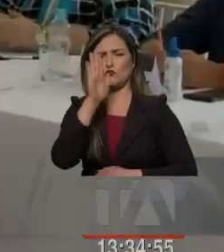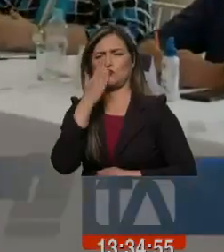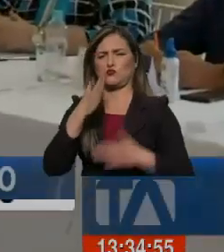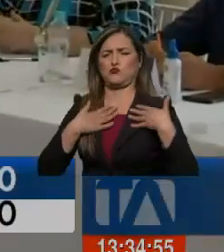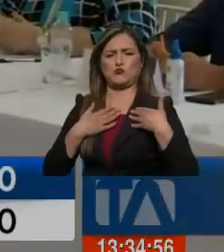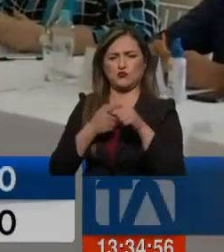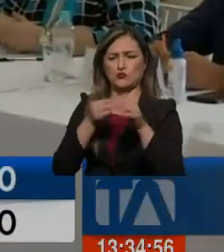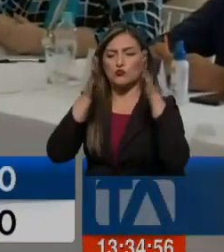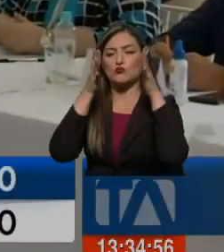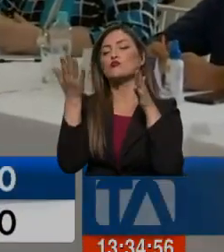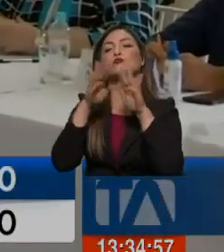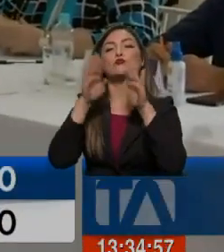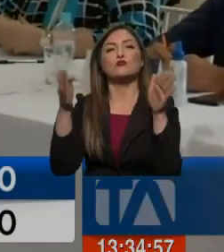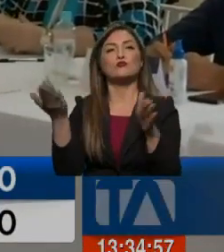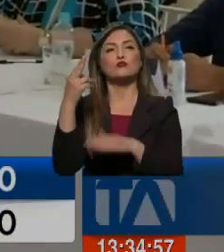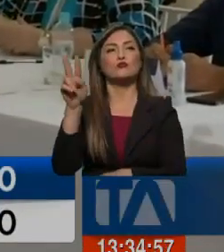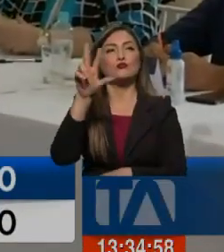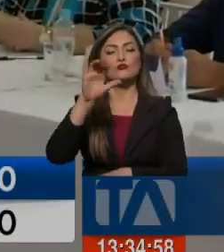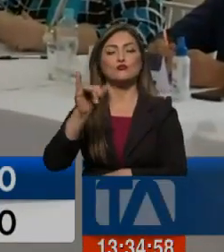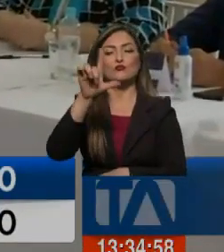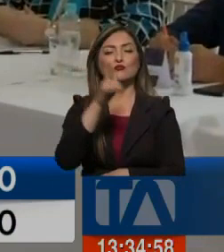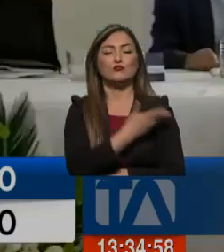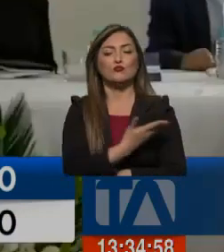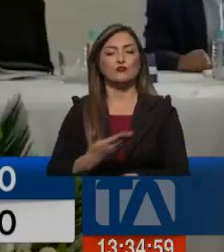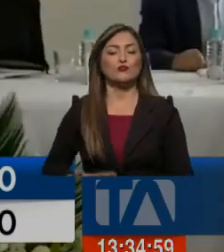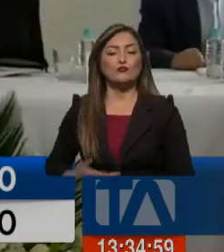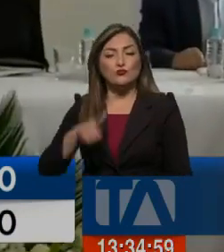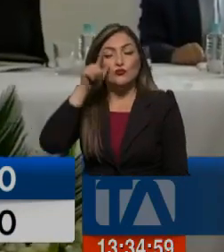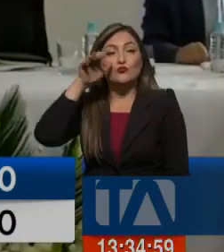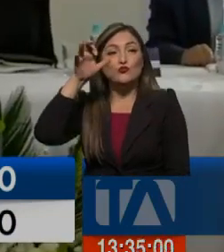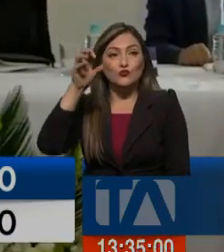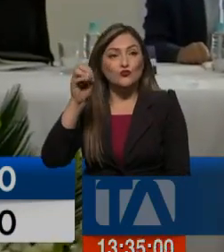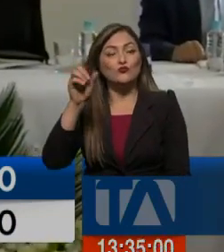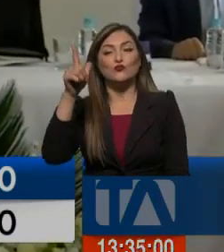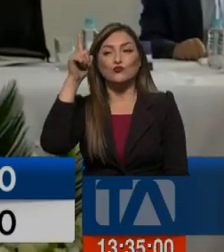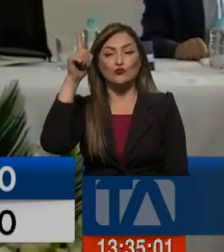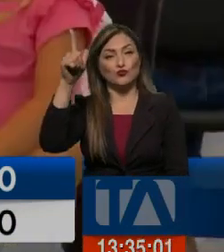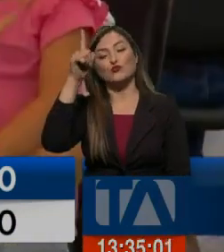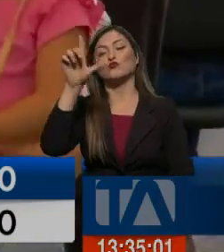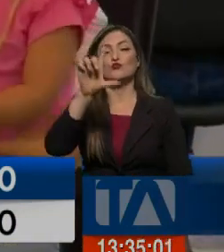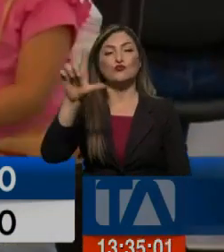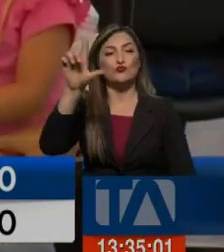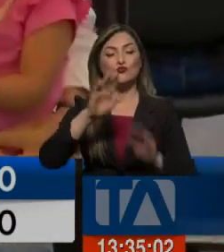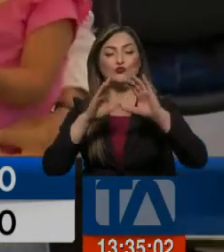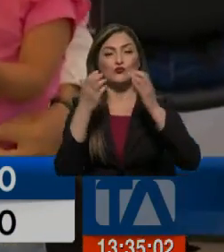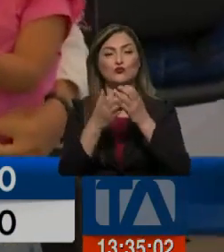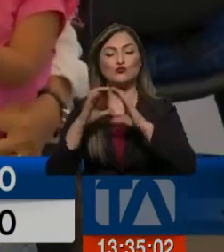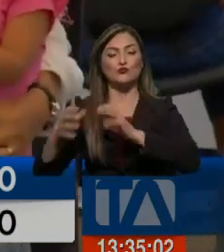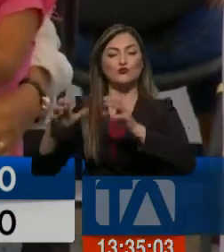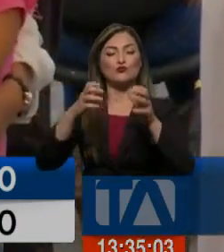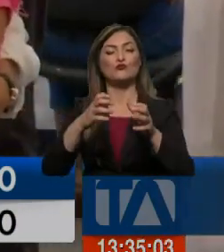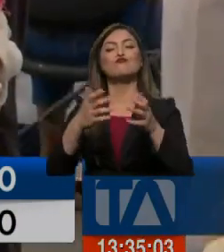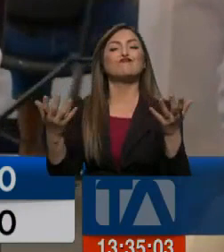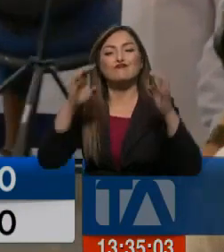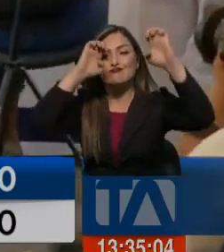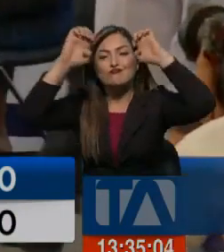mesa se instaló el pasado 23 de julio. El presidente de la República, Guillermo Lasso, liderará este lunes el Comité Intersectorial para